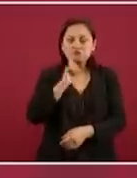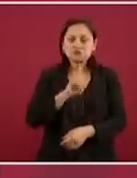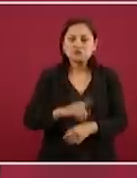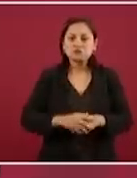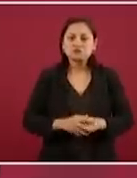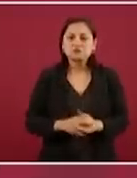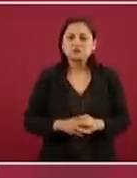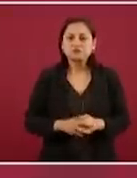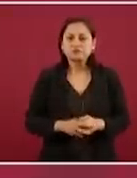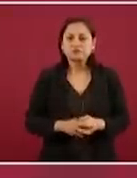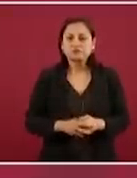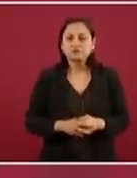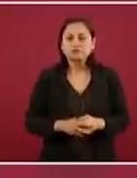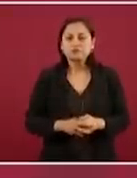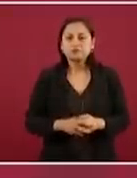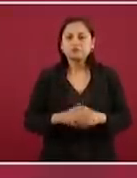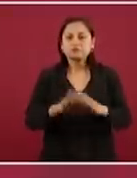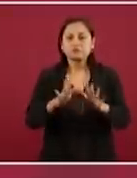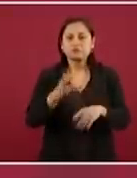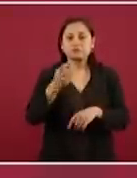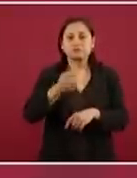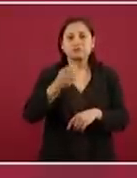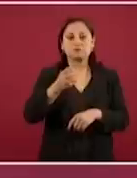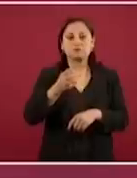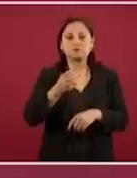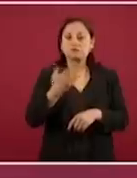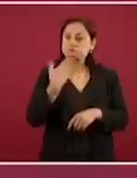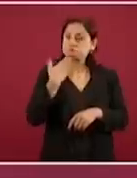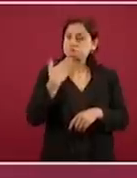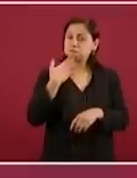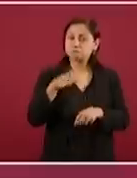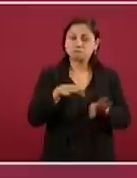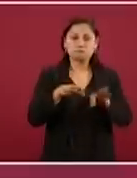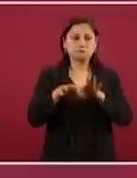y nos fue muy bien